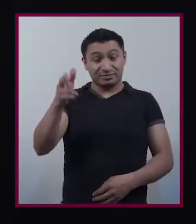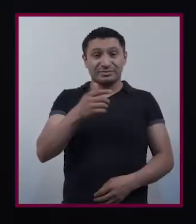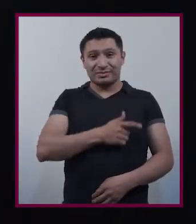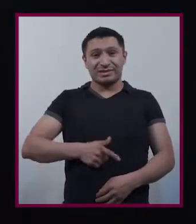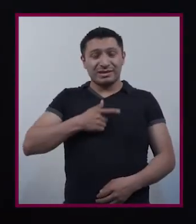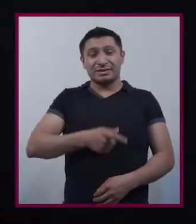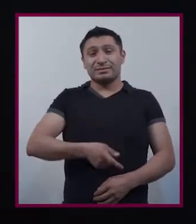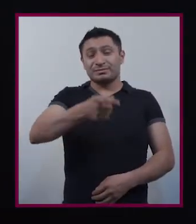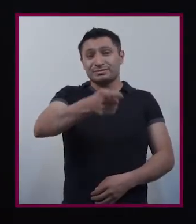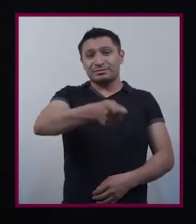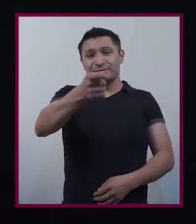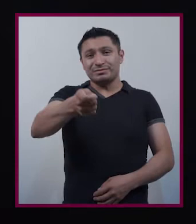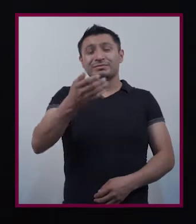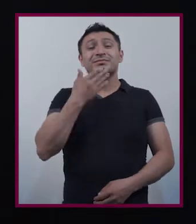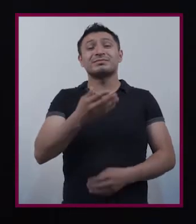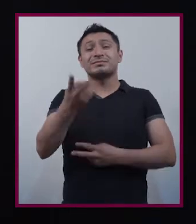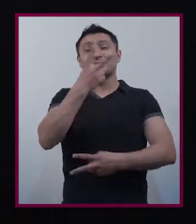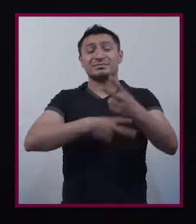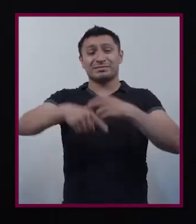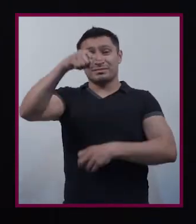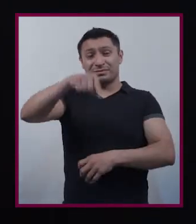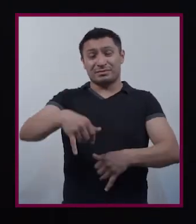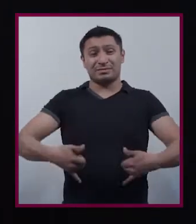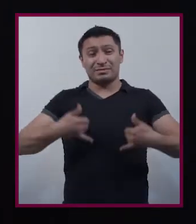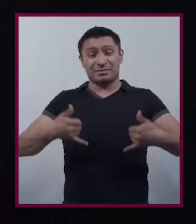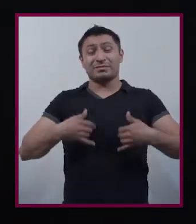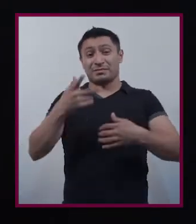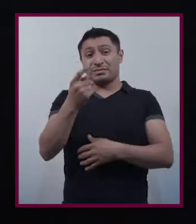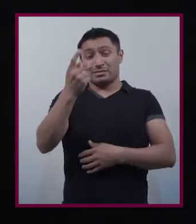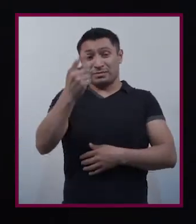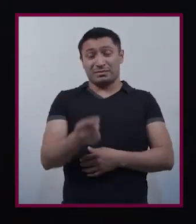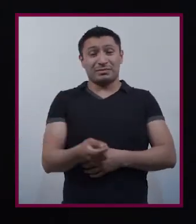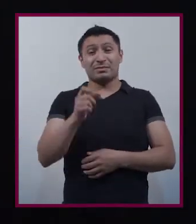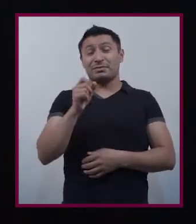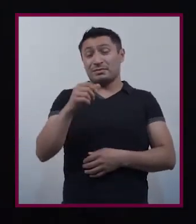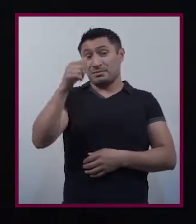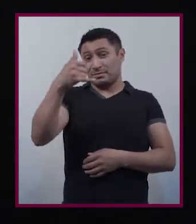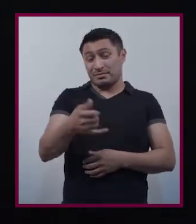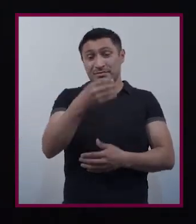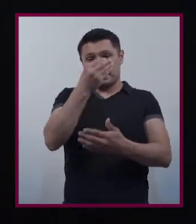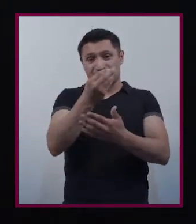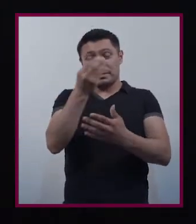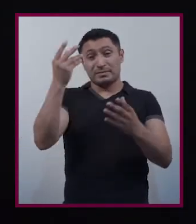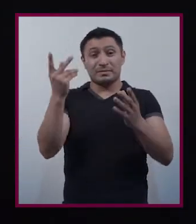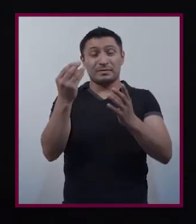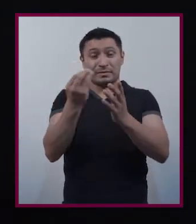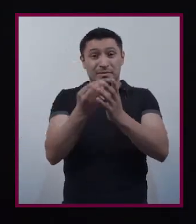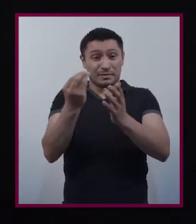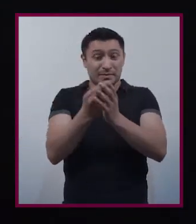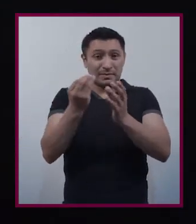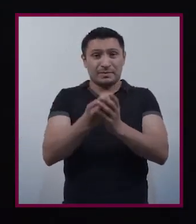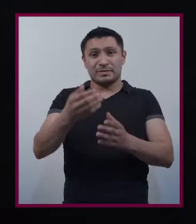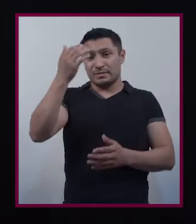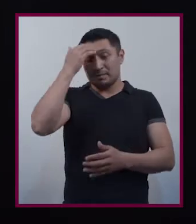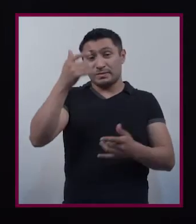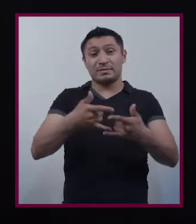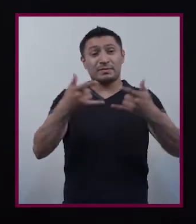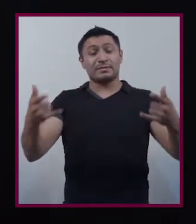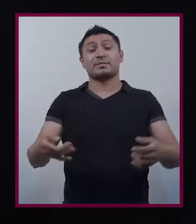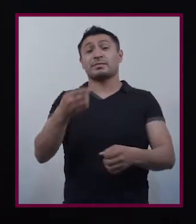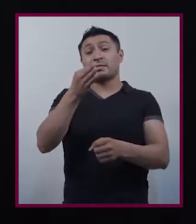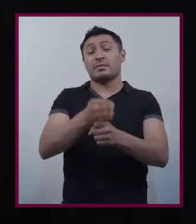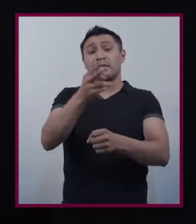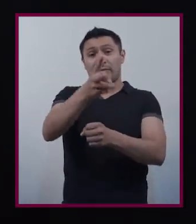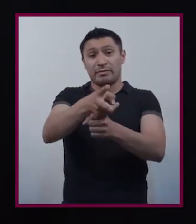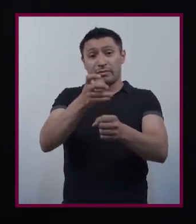Es un gusto darte la bienvenida a tu espacio Jóvenes en TV y claro, a la programación de Conciencia Histórica. En esta ocasión te quiero